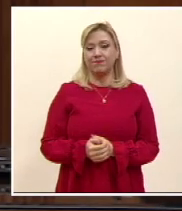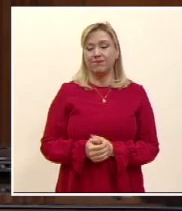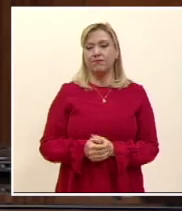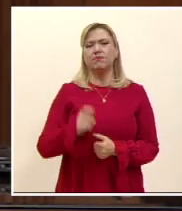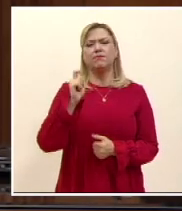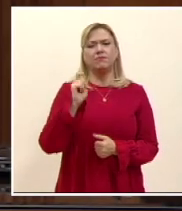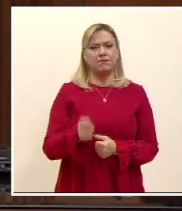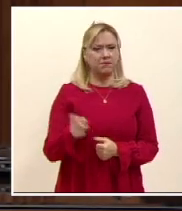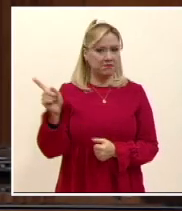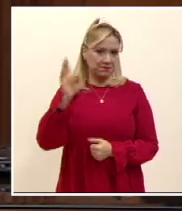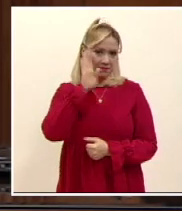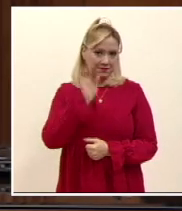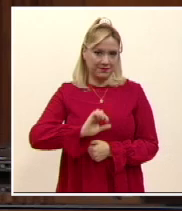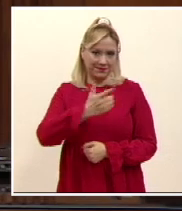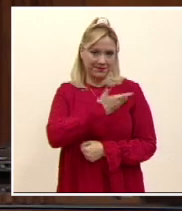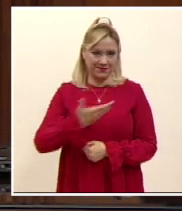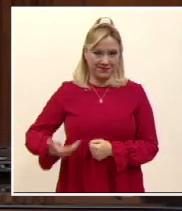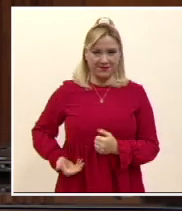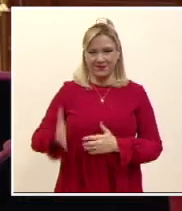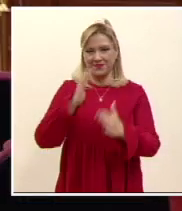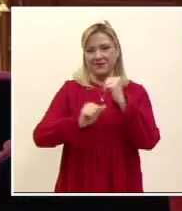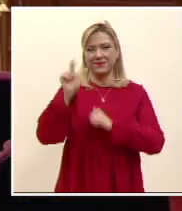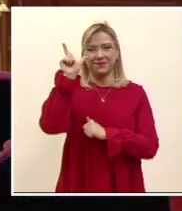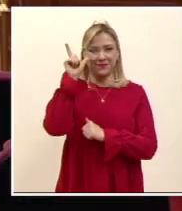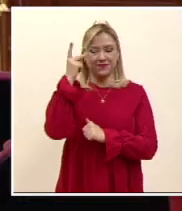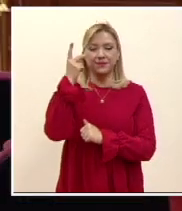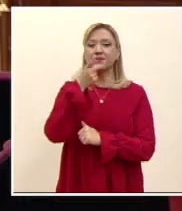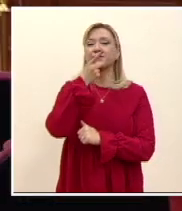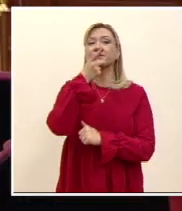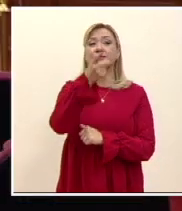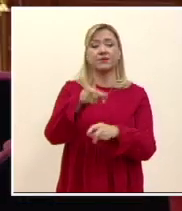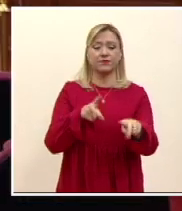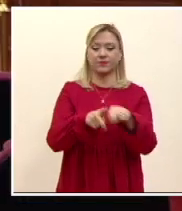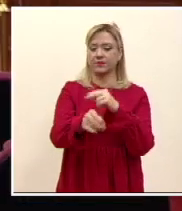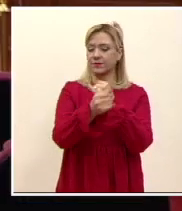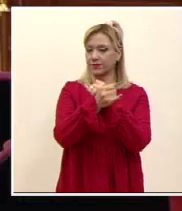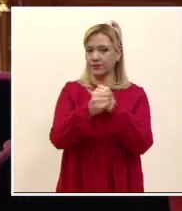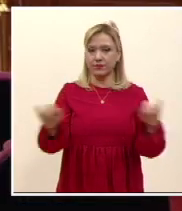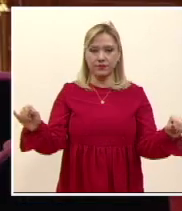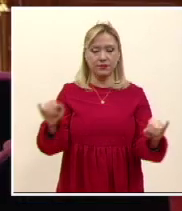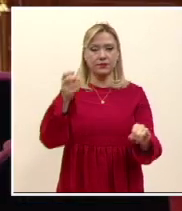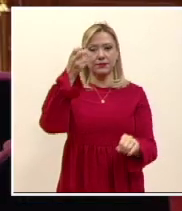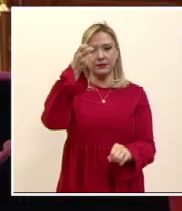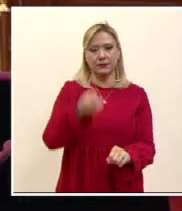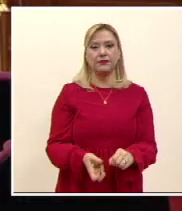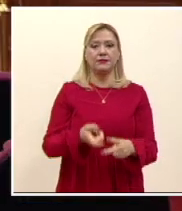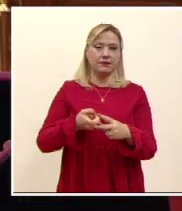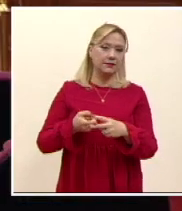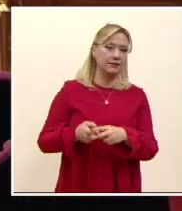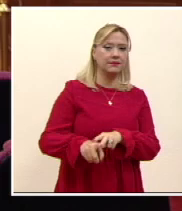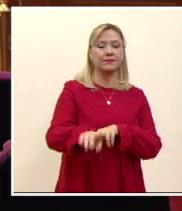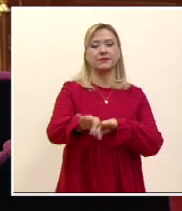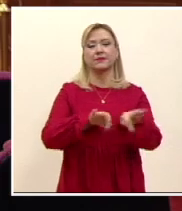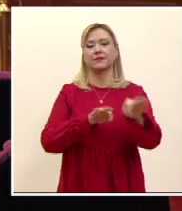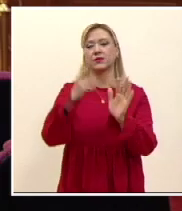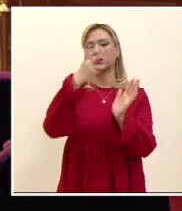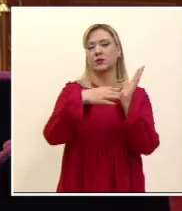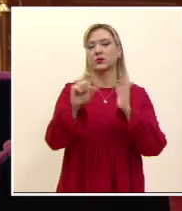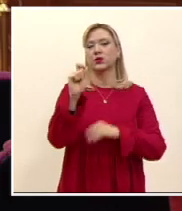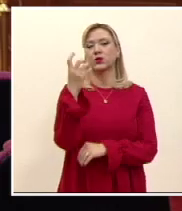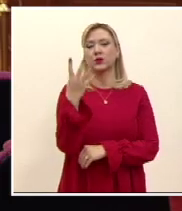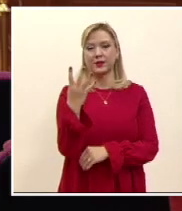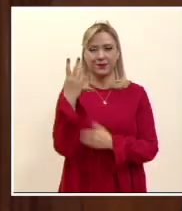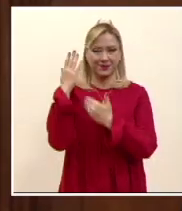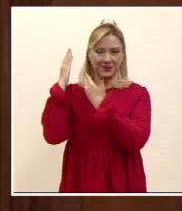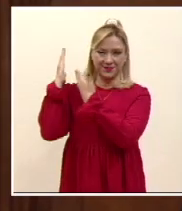de la Suprema Corte de Justicia, Norma Lucía Piña Hernández, declaró la apertura del primer periodo de sesiones de la Corte para